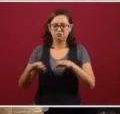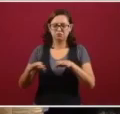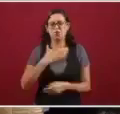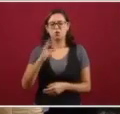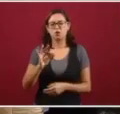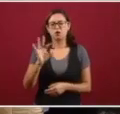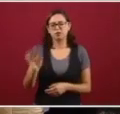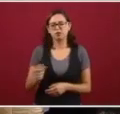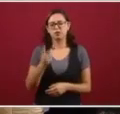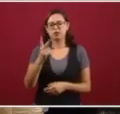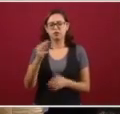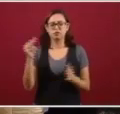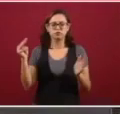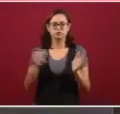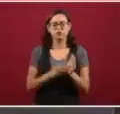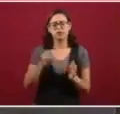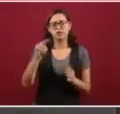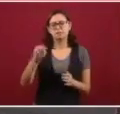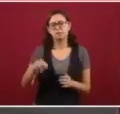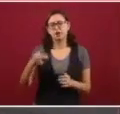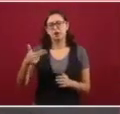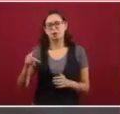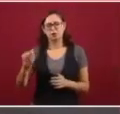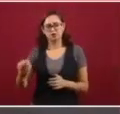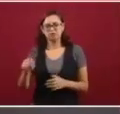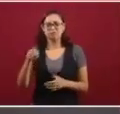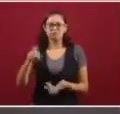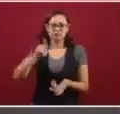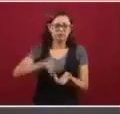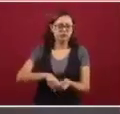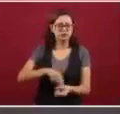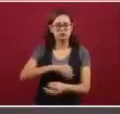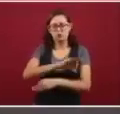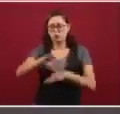megawatts instalados con todas las tecnologías.